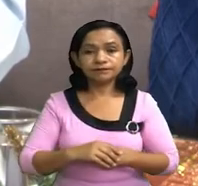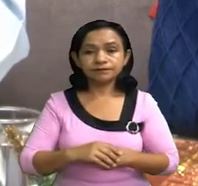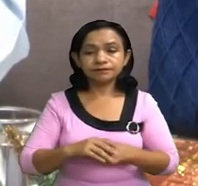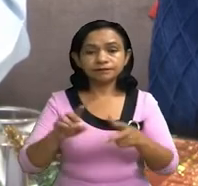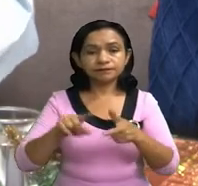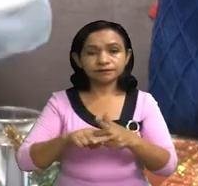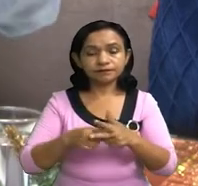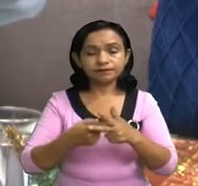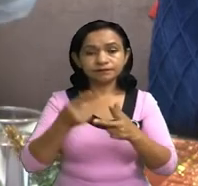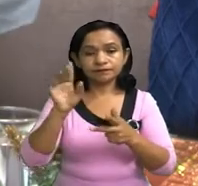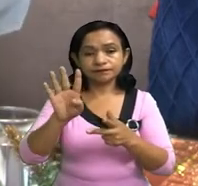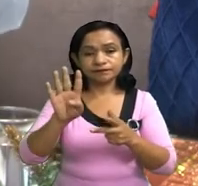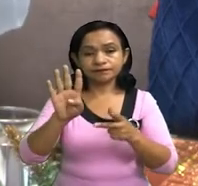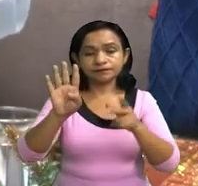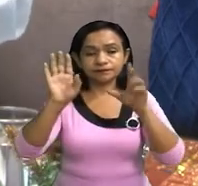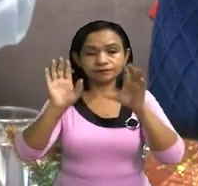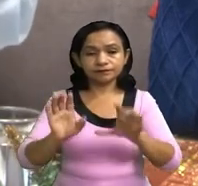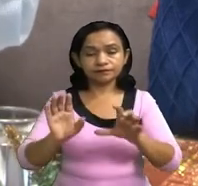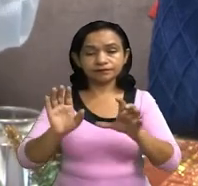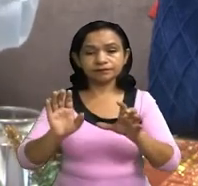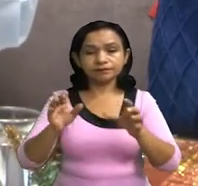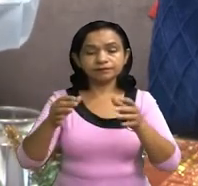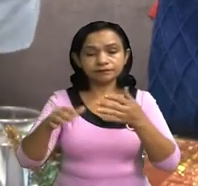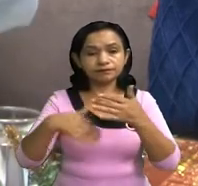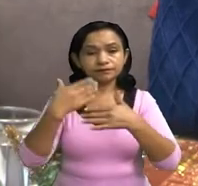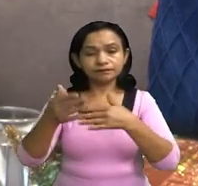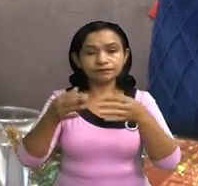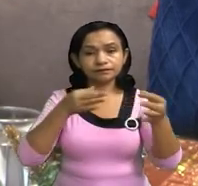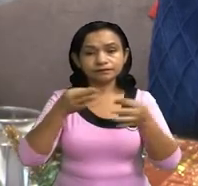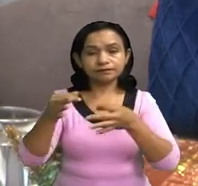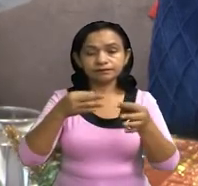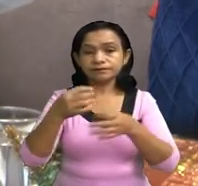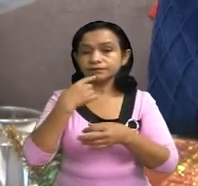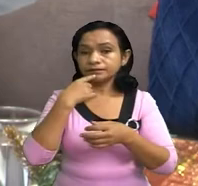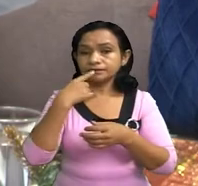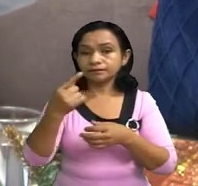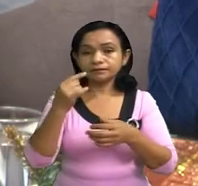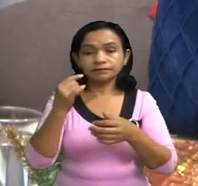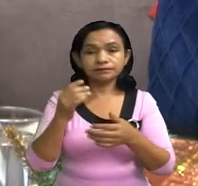a las 4 de la tarde, después de todos los rezos que ya he explicado, en su homilía dijo: